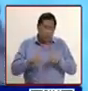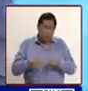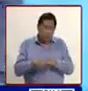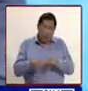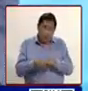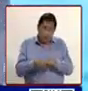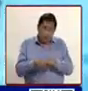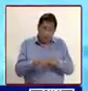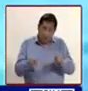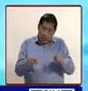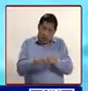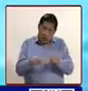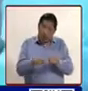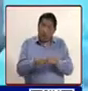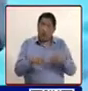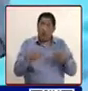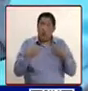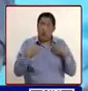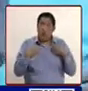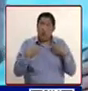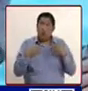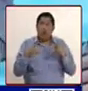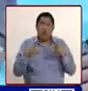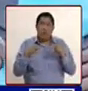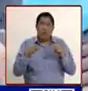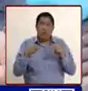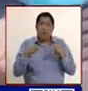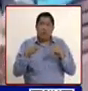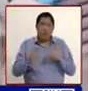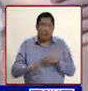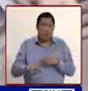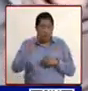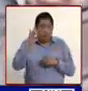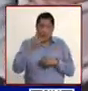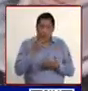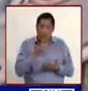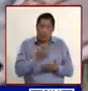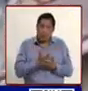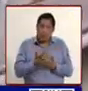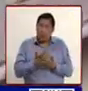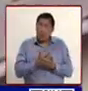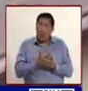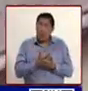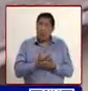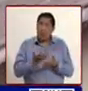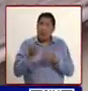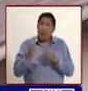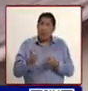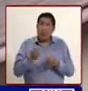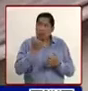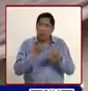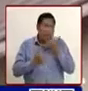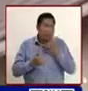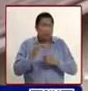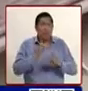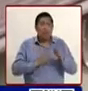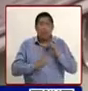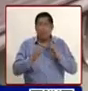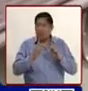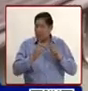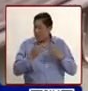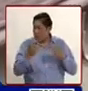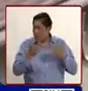a las zapatillas, a los tenis que él llevaba, ¿no? No hemos podido encontrar o verificar ya a simple vista algún